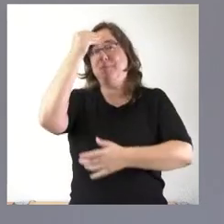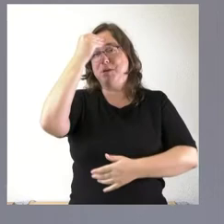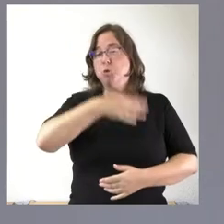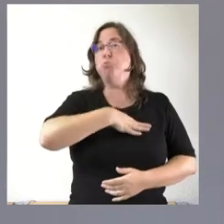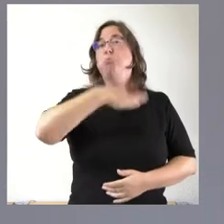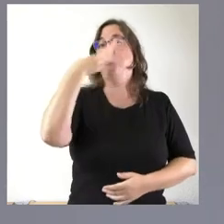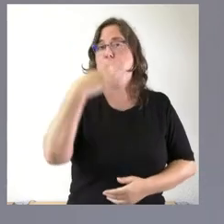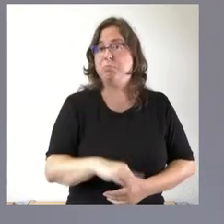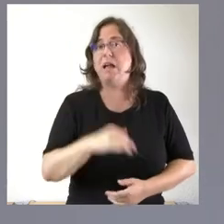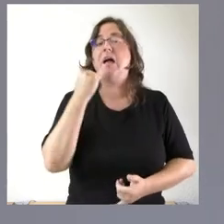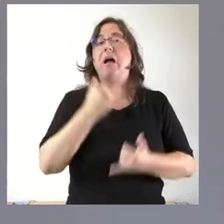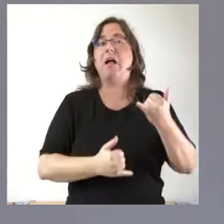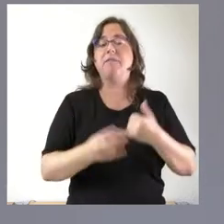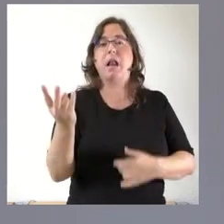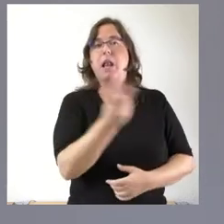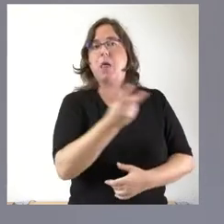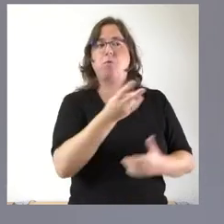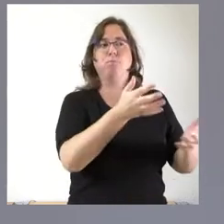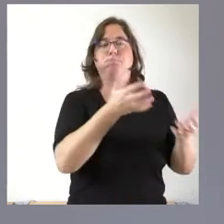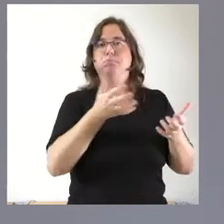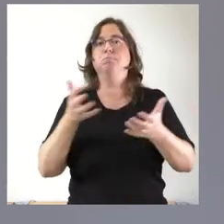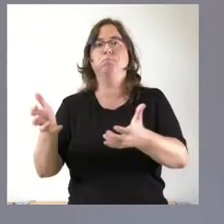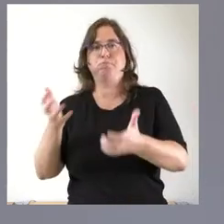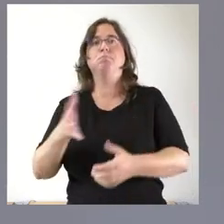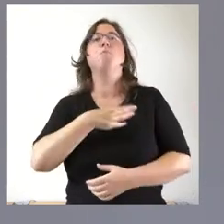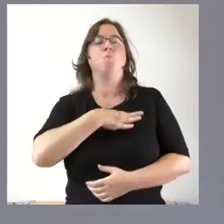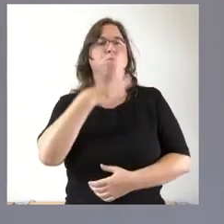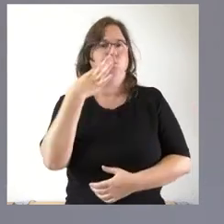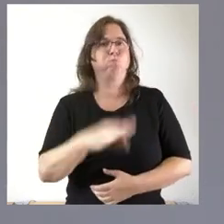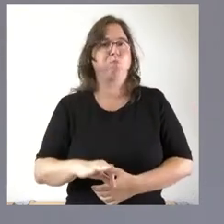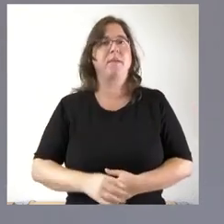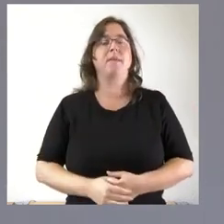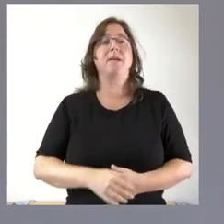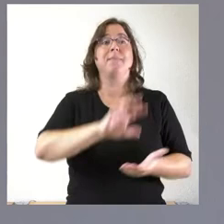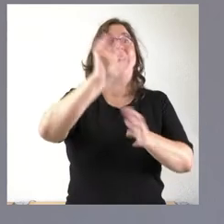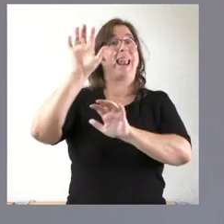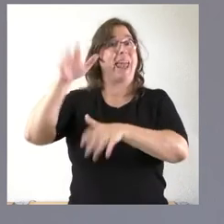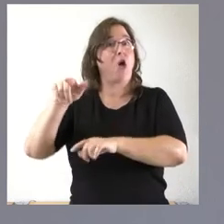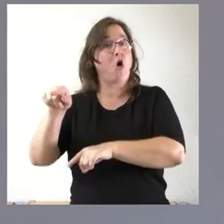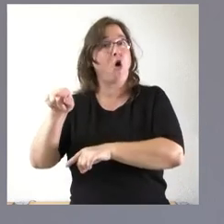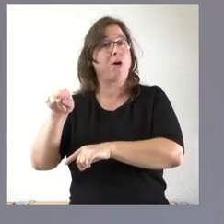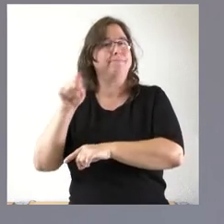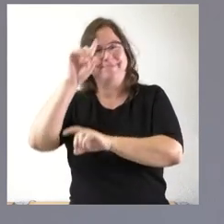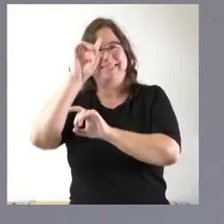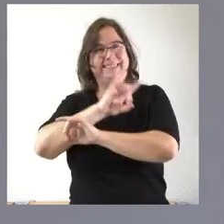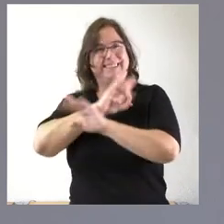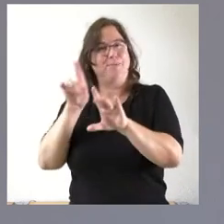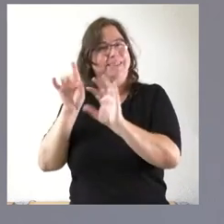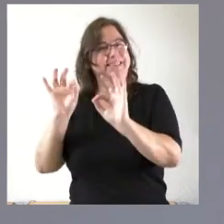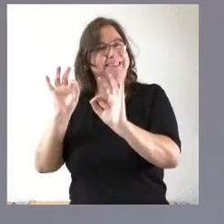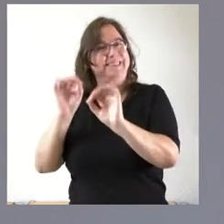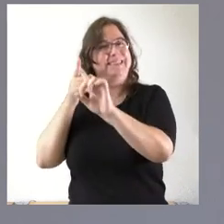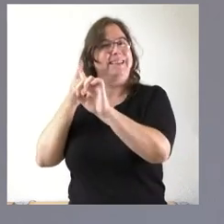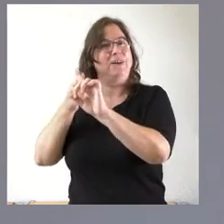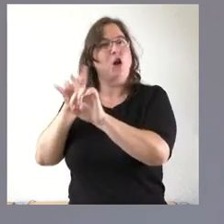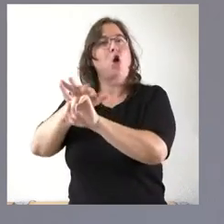que al final ambas ciudades pues sean beneficiarias de esas instalaciones. León pues tiene una clara vocación de referencia en el